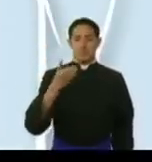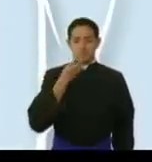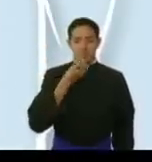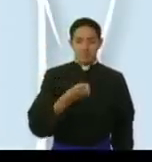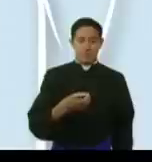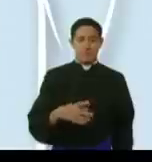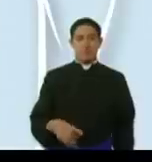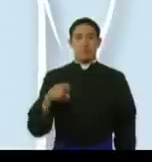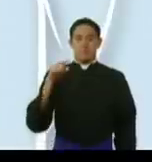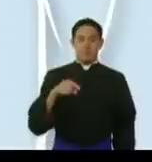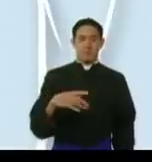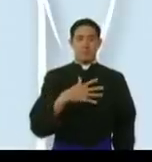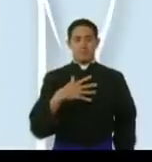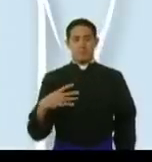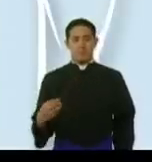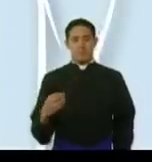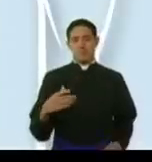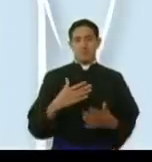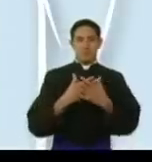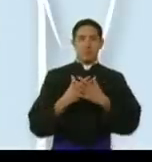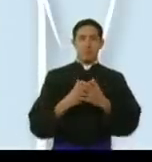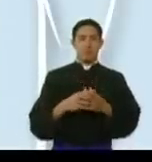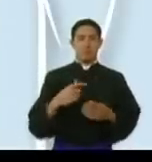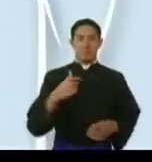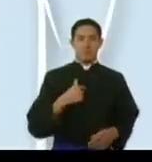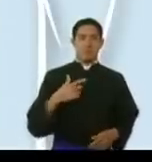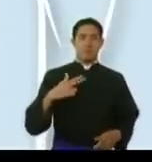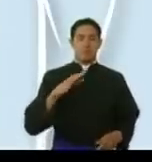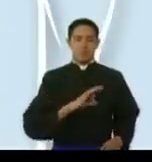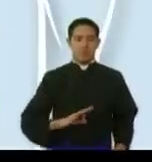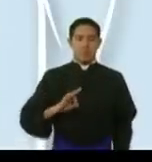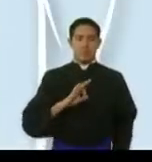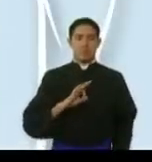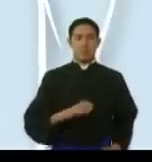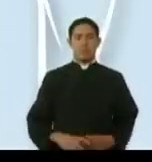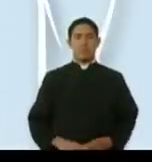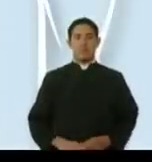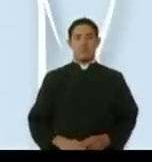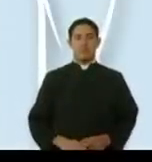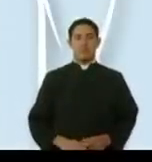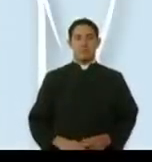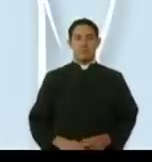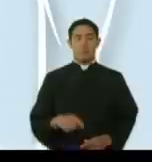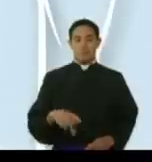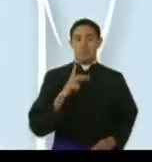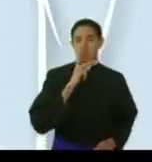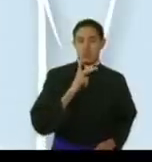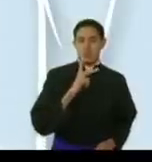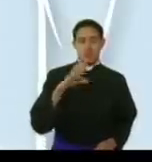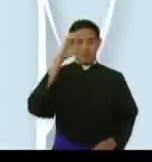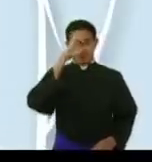menciona las palabras, este es mi hijo muy amado en el cual me complazco. En esta frase,